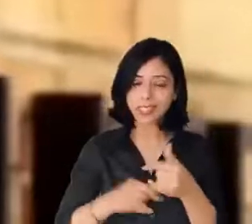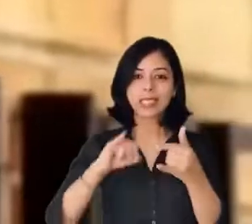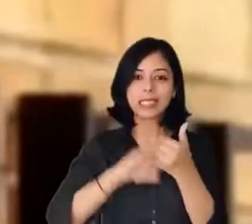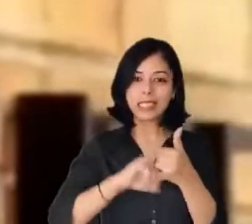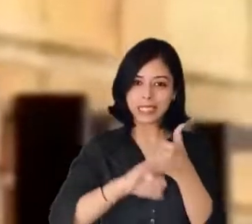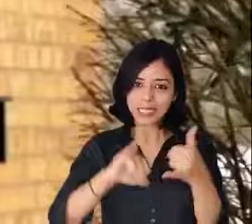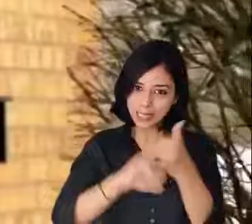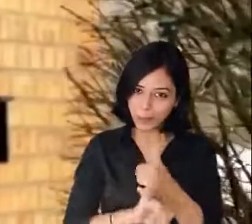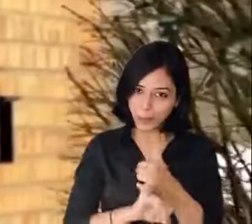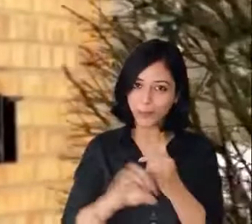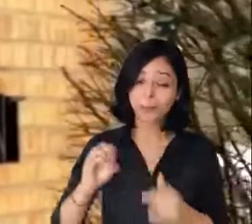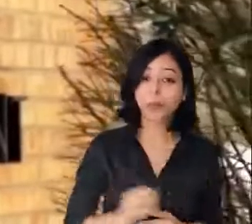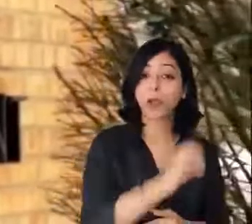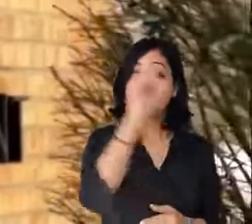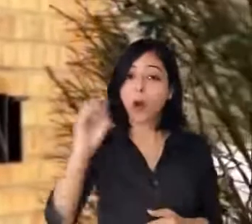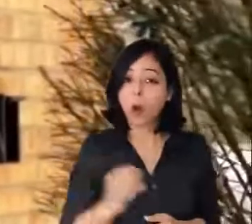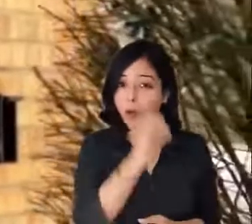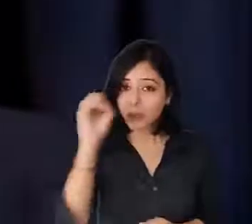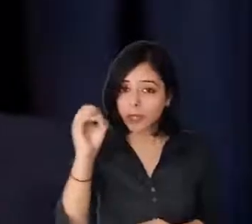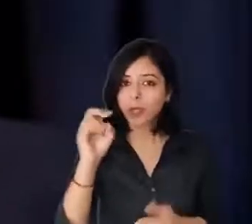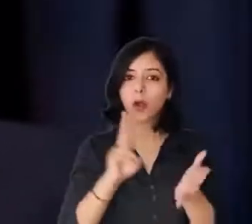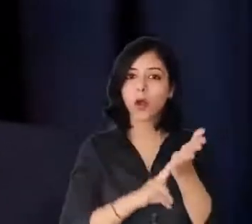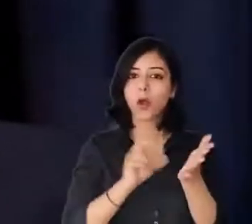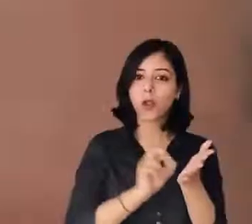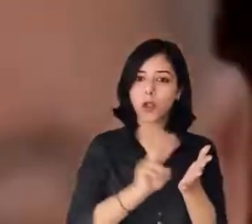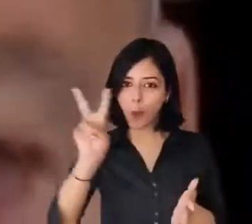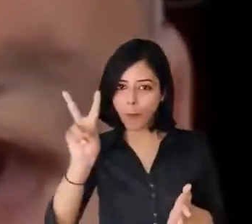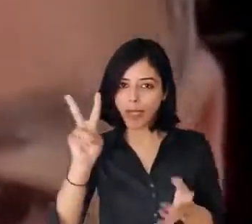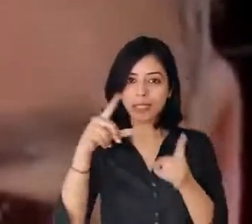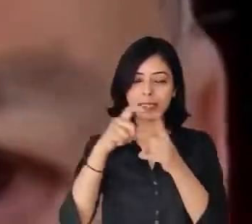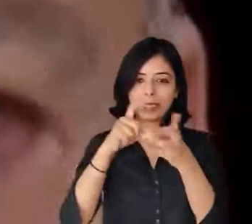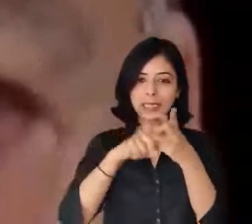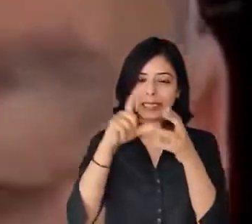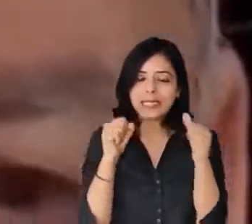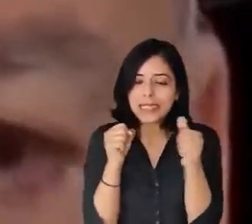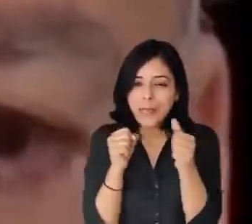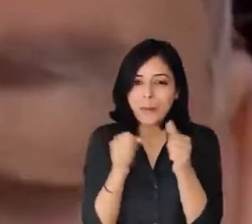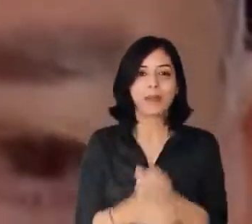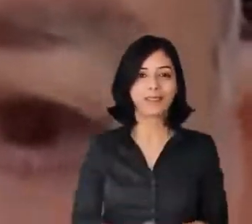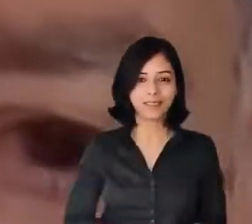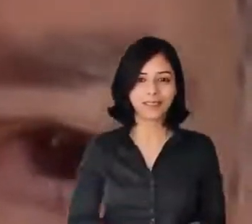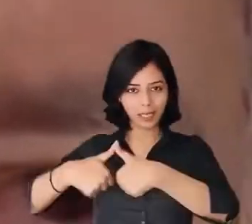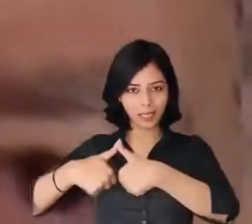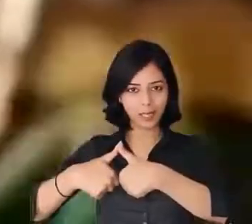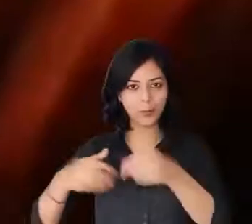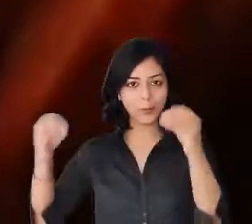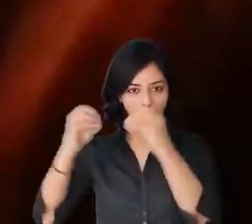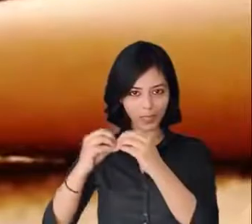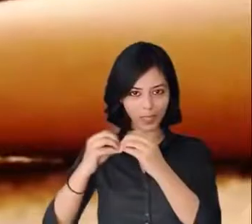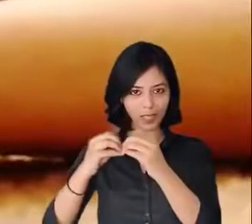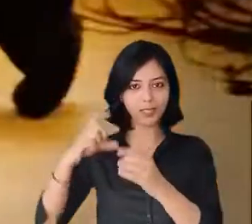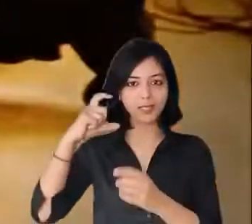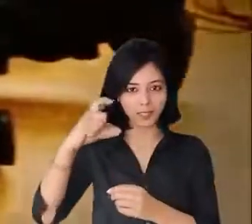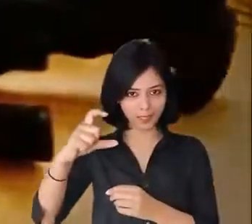Para mí, no podía haber dicho nada mejor. Había confesado, sin darse cuenta, me había dicho que fue él.